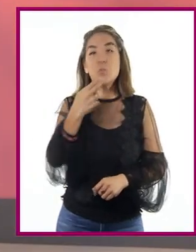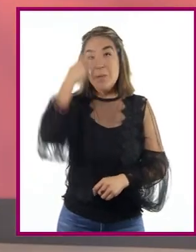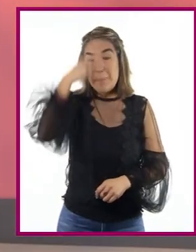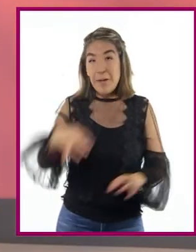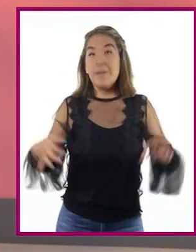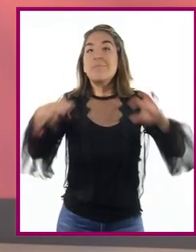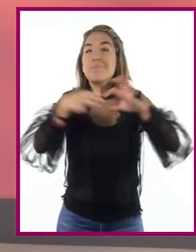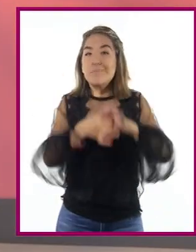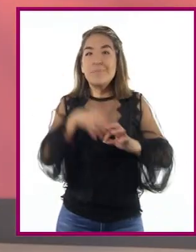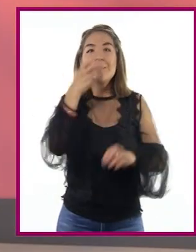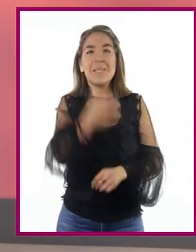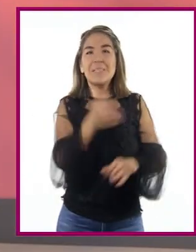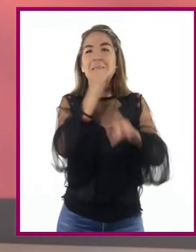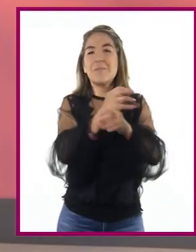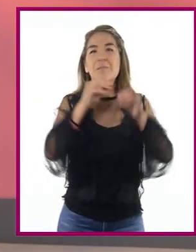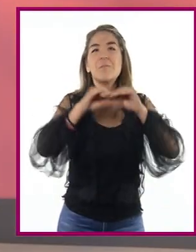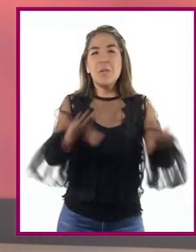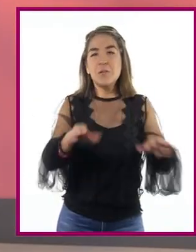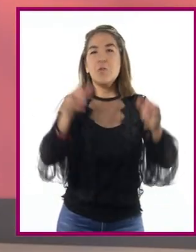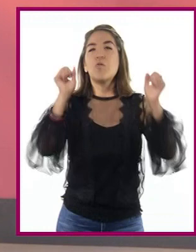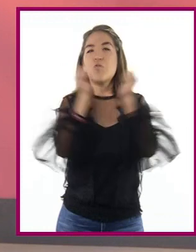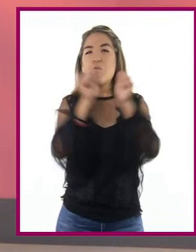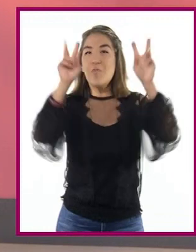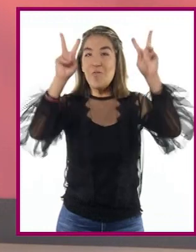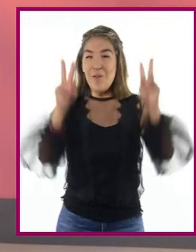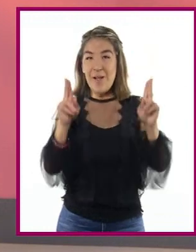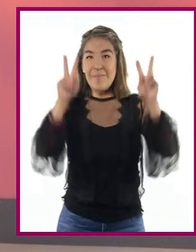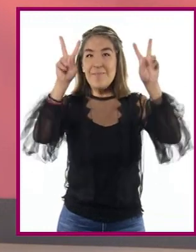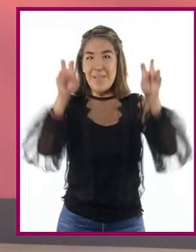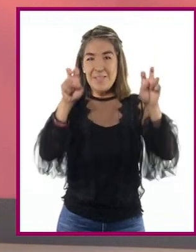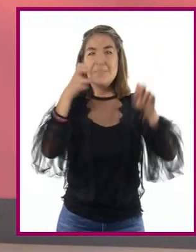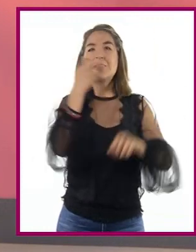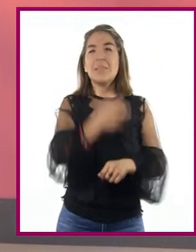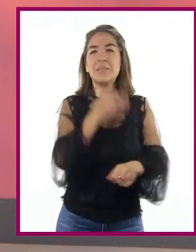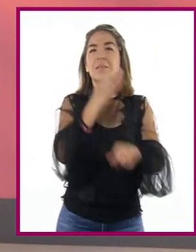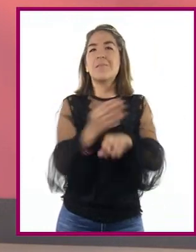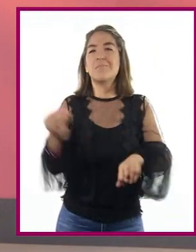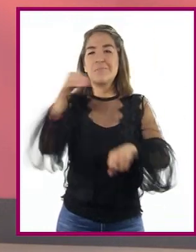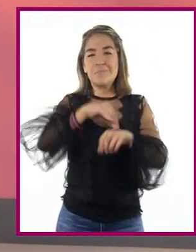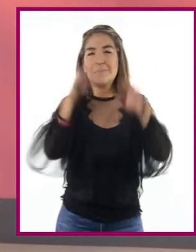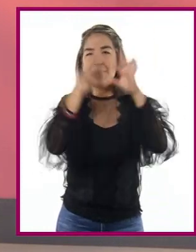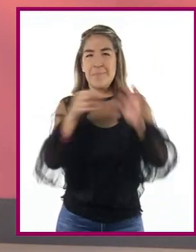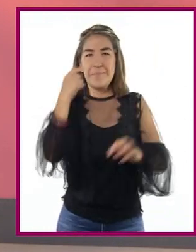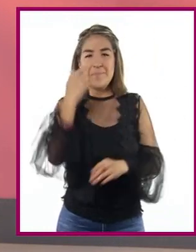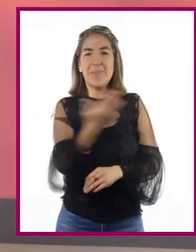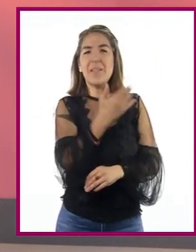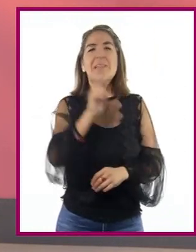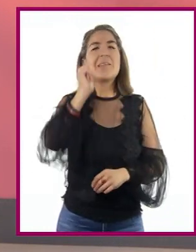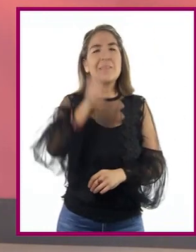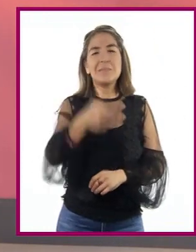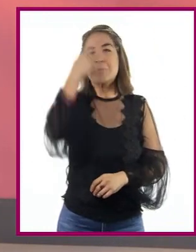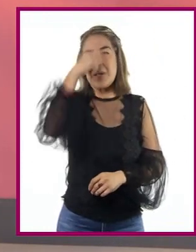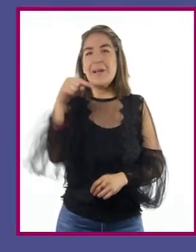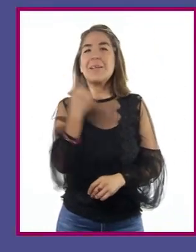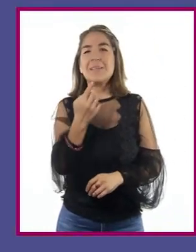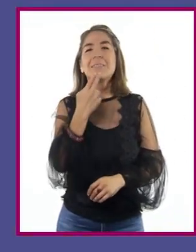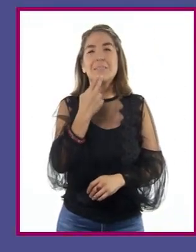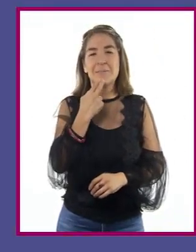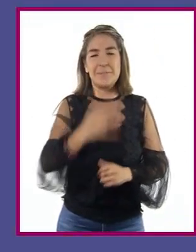las expresiones y frases con las que mostraremos nuestros argumentos. Veamos qué son y para qué